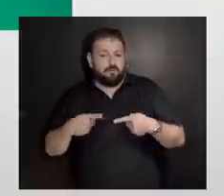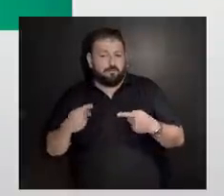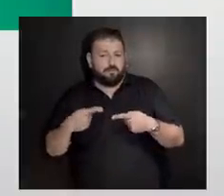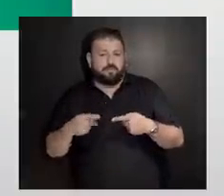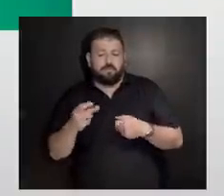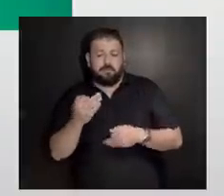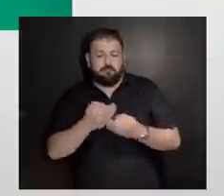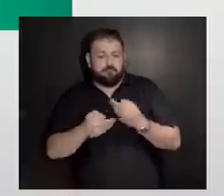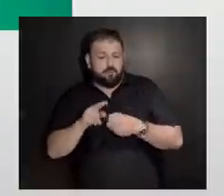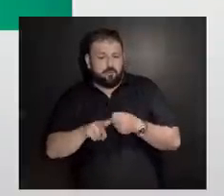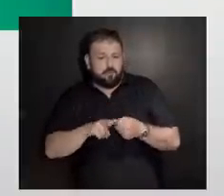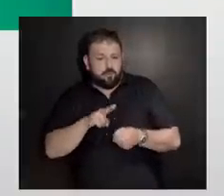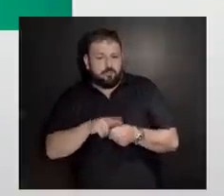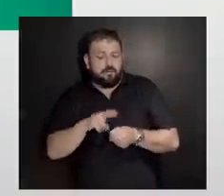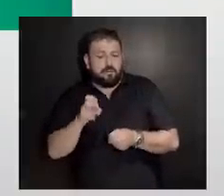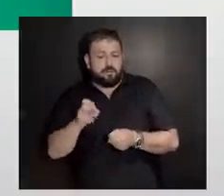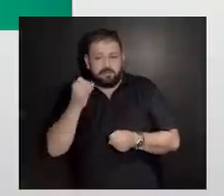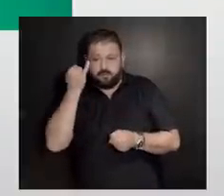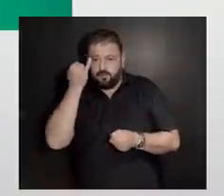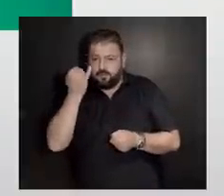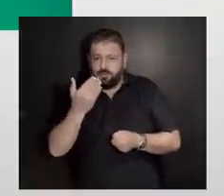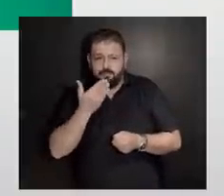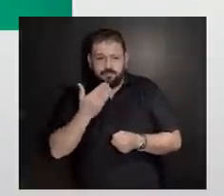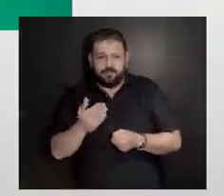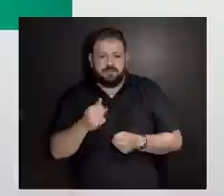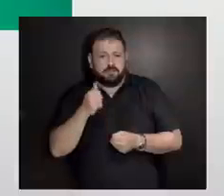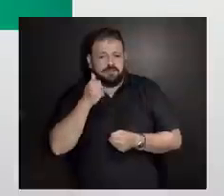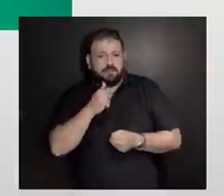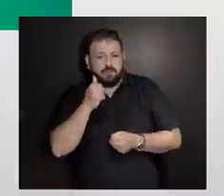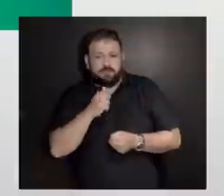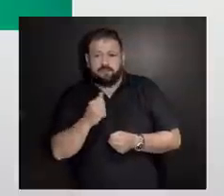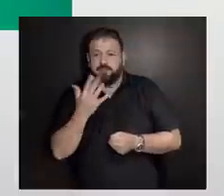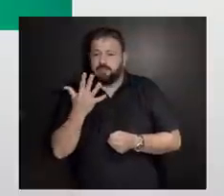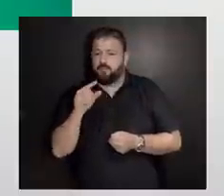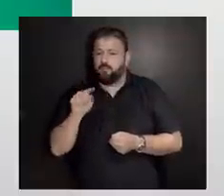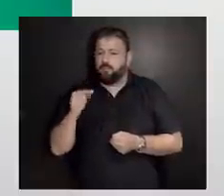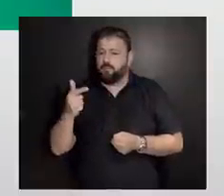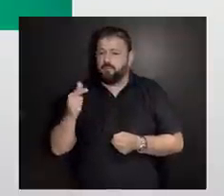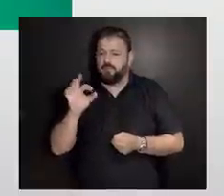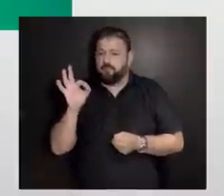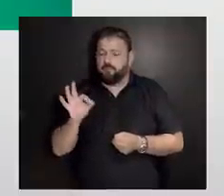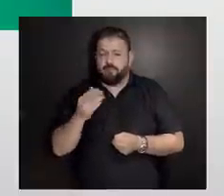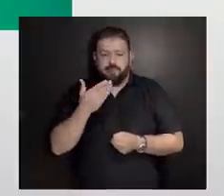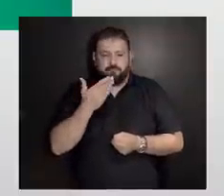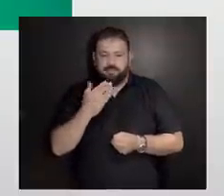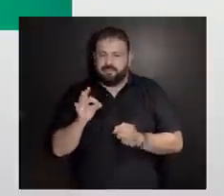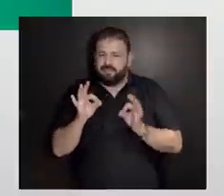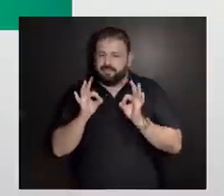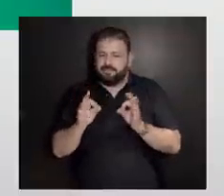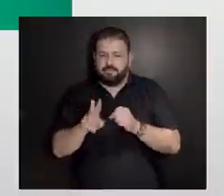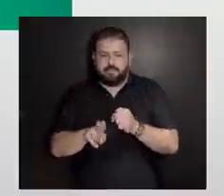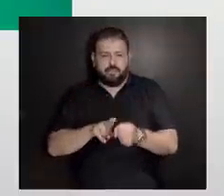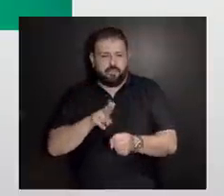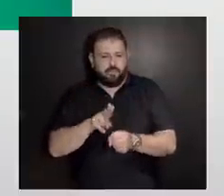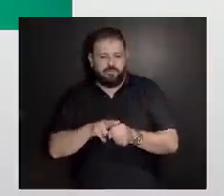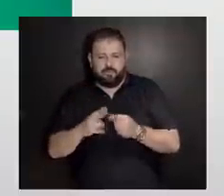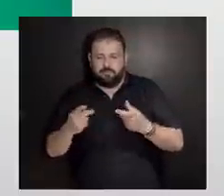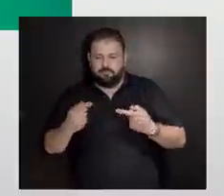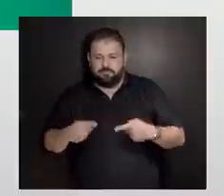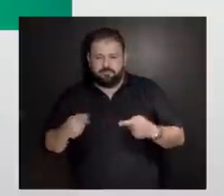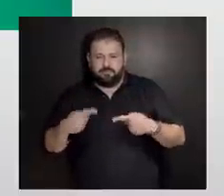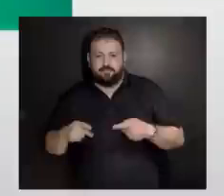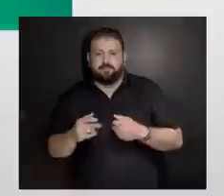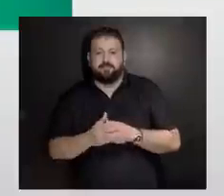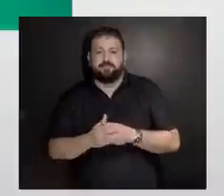hemoglobina glicosilada, lo ideal sería que estuvieran menos de 5.7%. En personas con prediabetes ya se clasifica en aquellas que